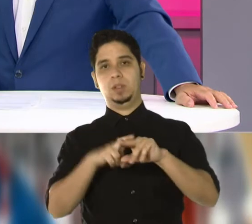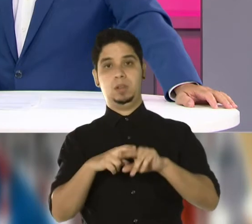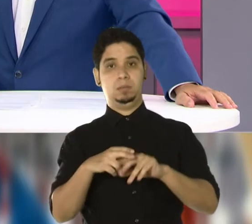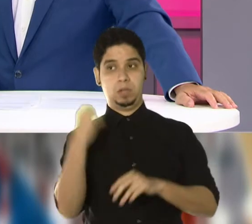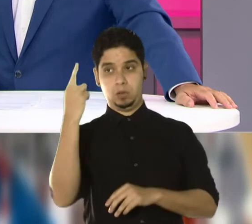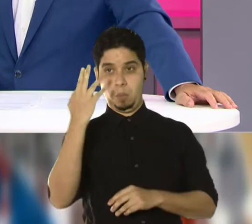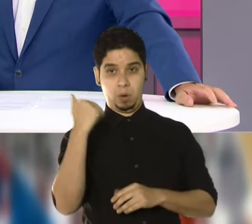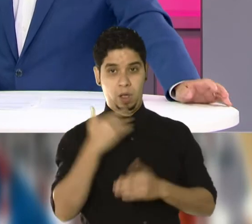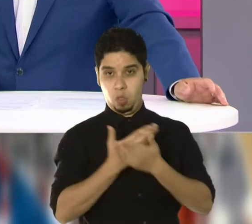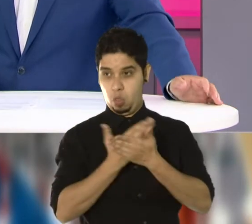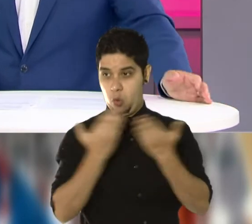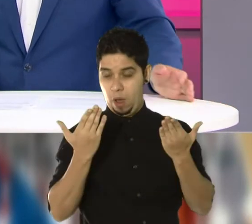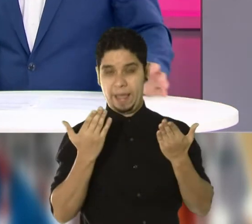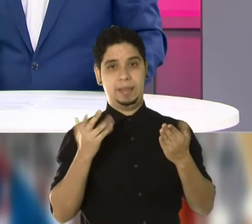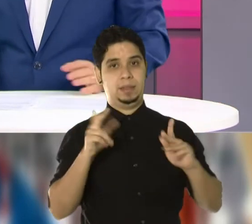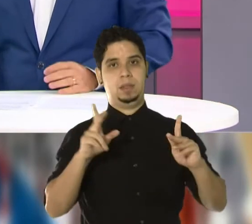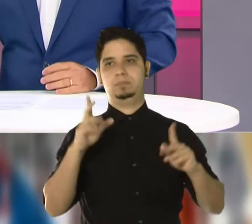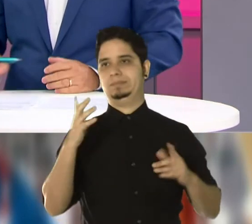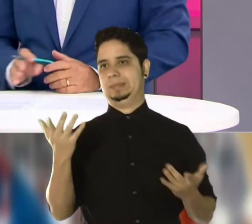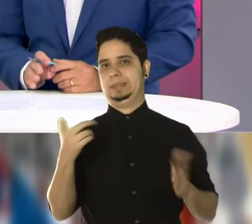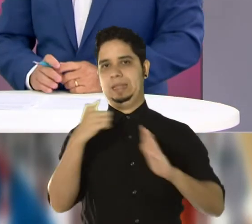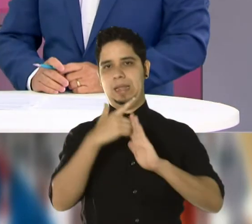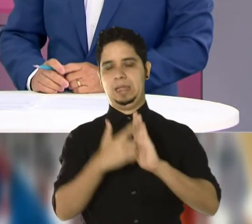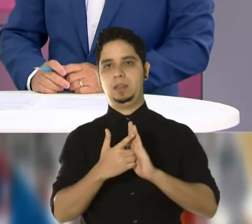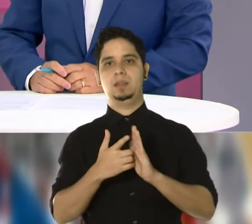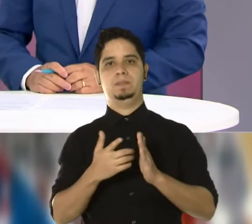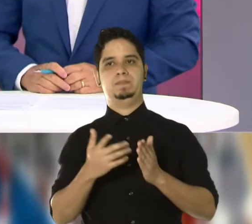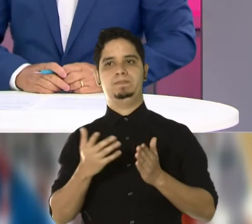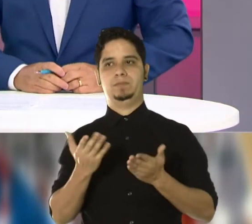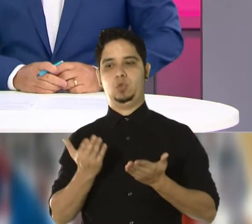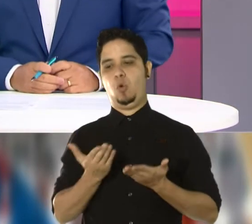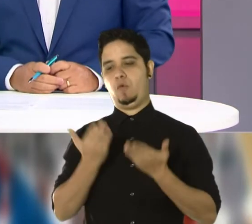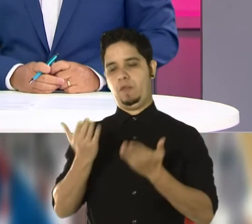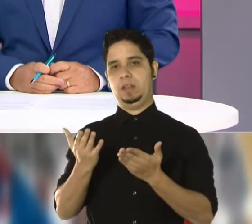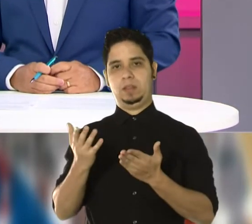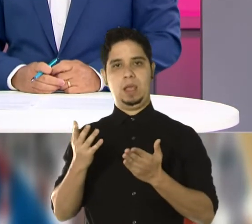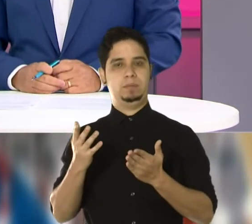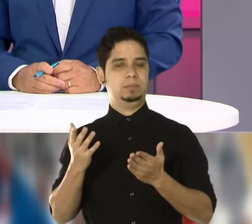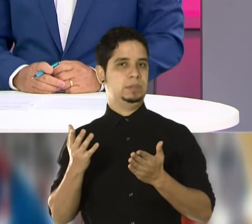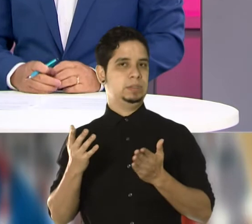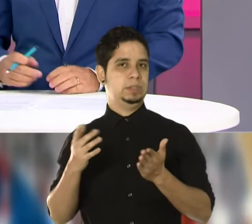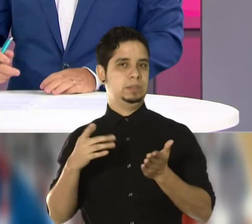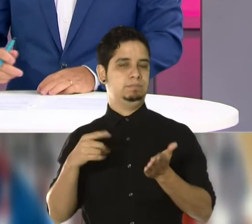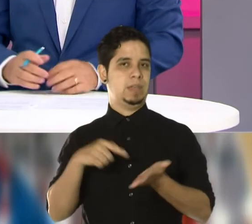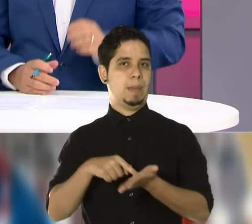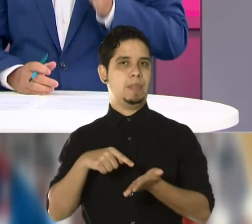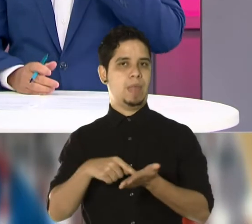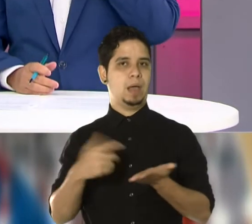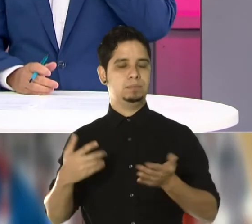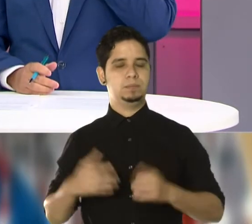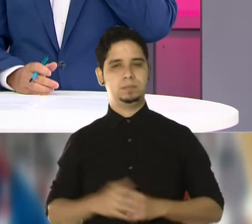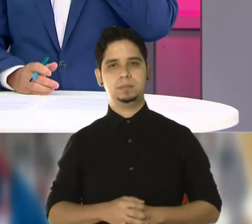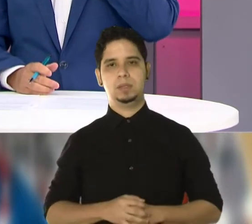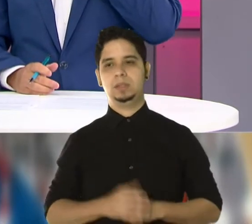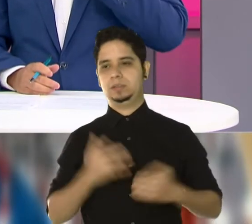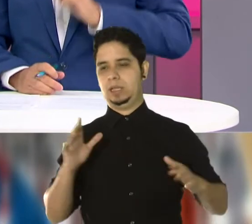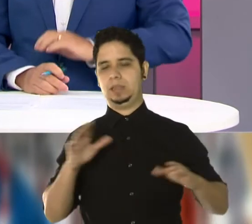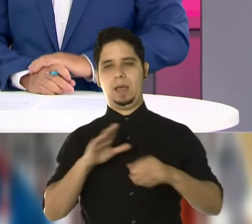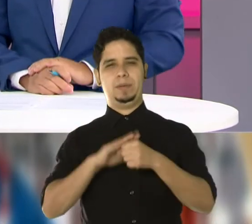escasez. Las leyes de oferta y demanda ya estaban ejerciendo presión a aumentar los